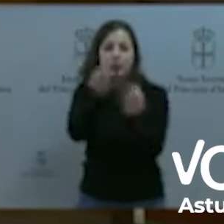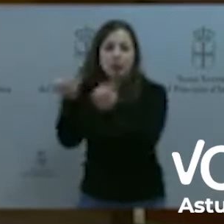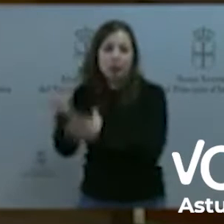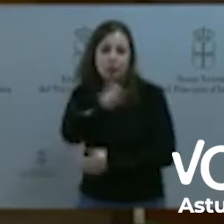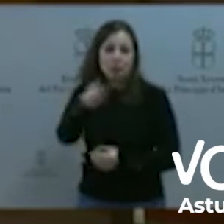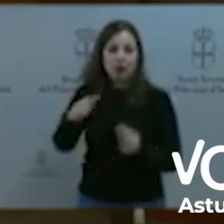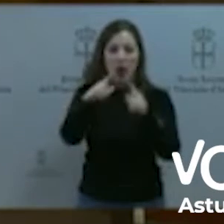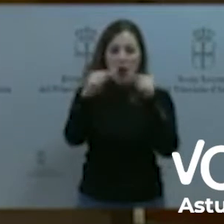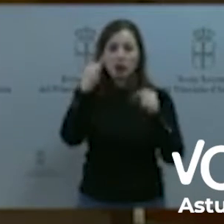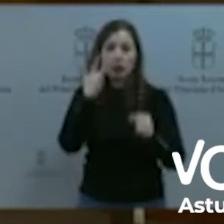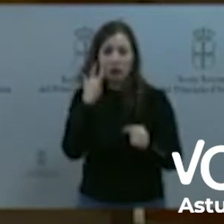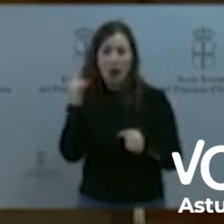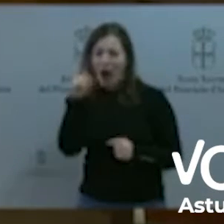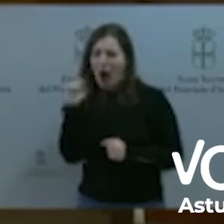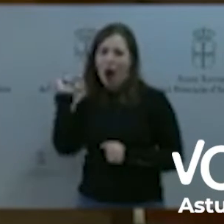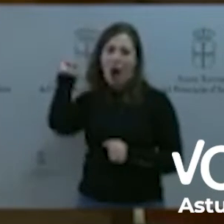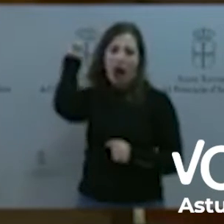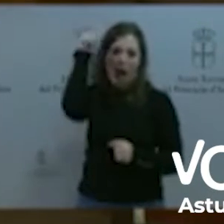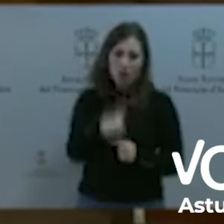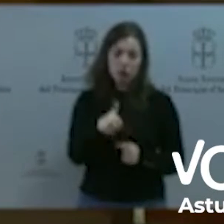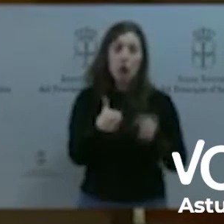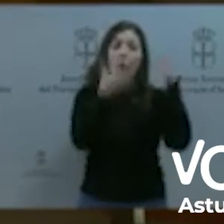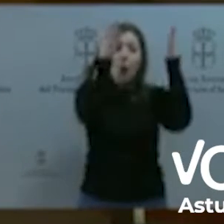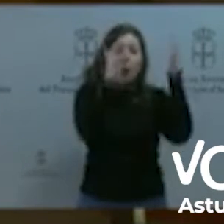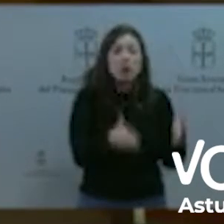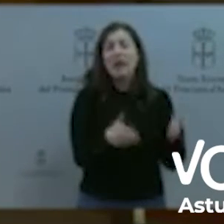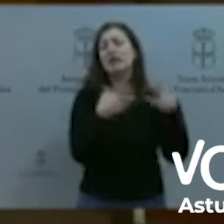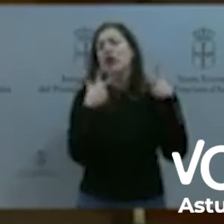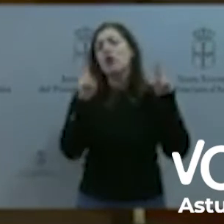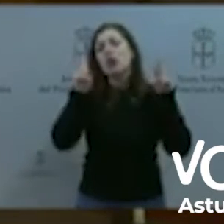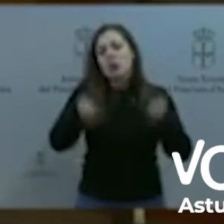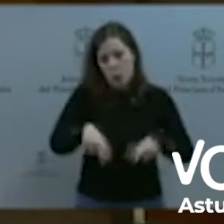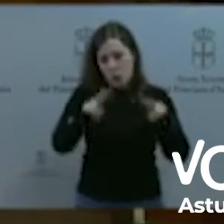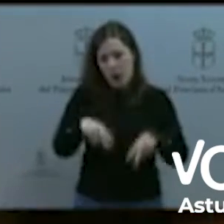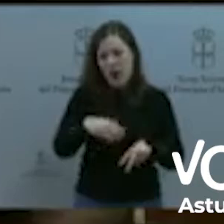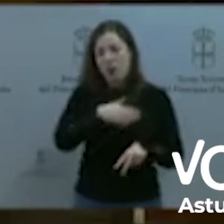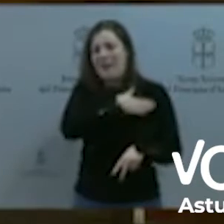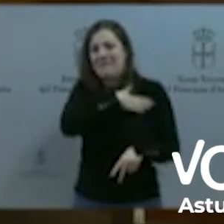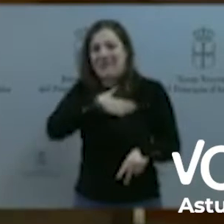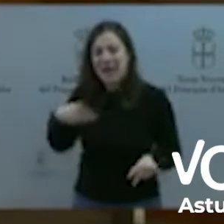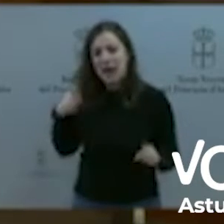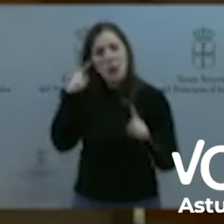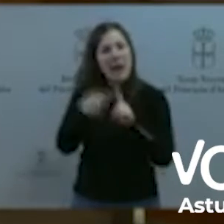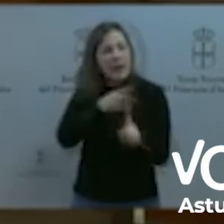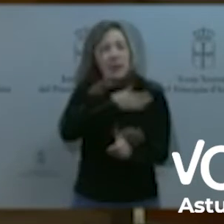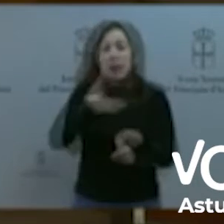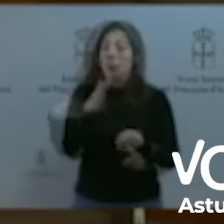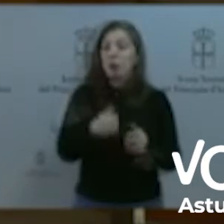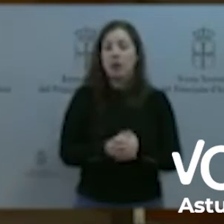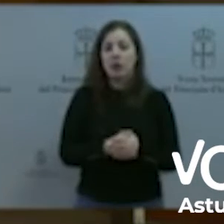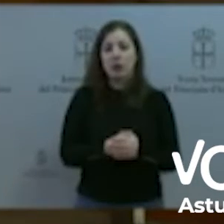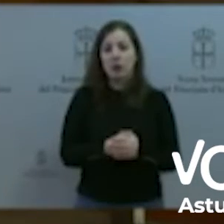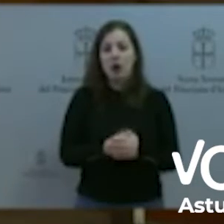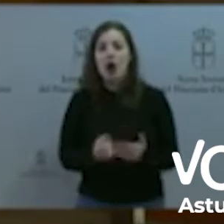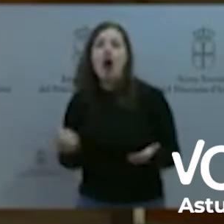Ustedes nunca han tenido ni la disponibilidad ni la intención suficientes para sacar adelante un proyecto que siempre les ha venido grande.